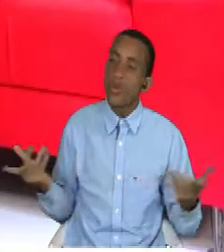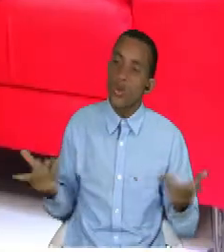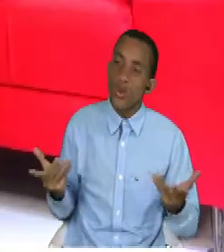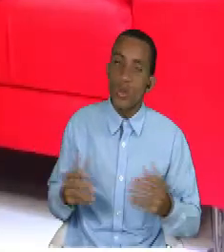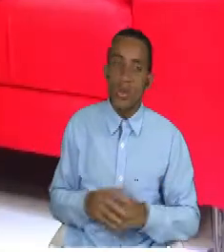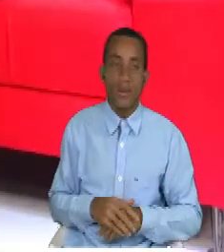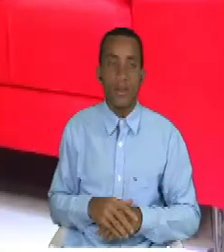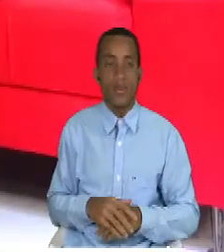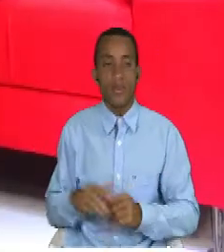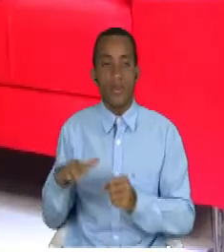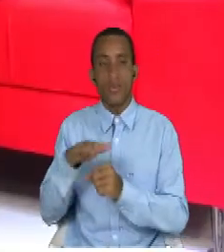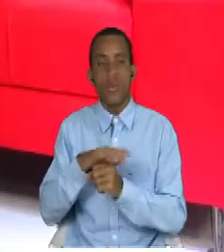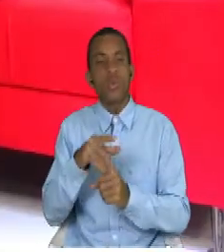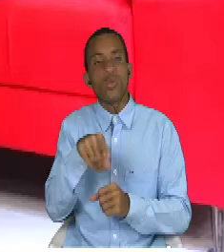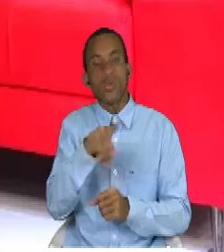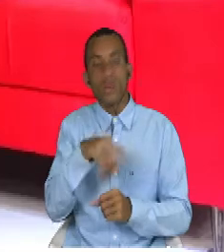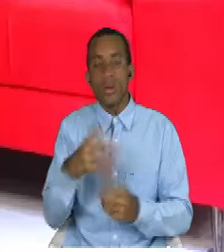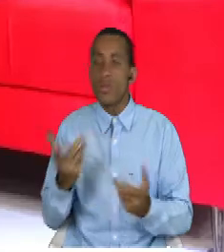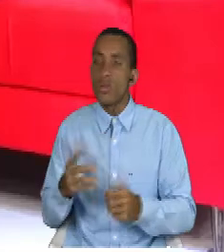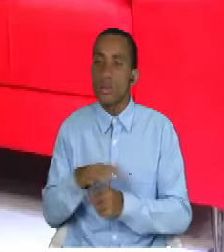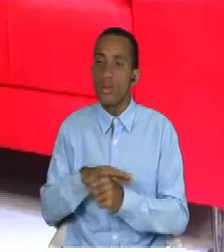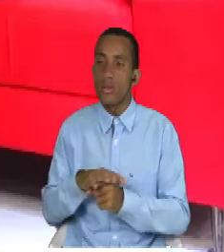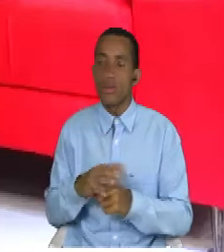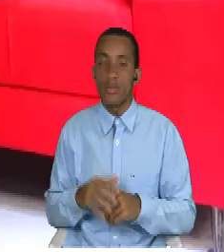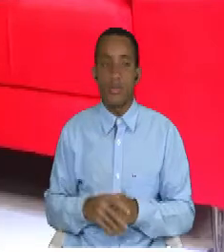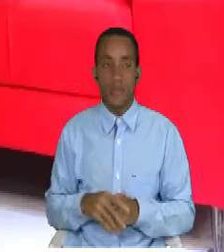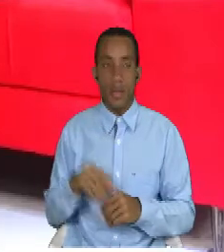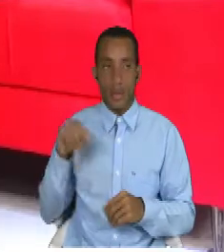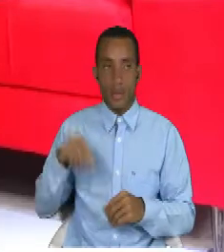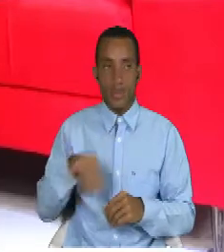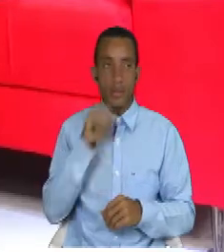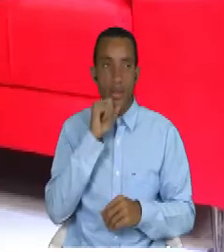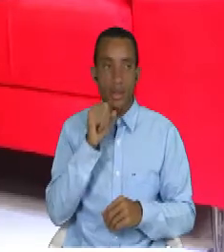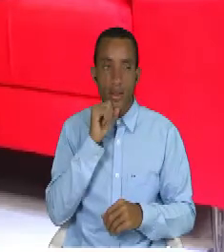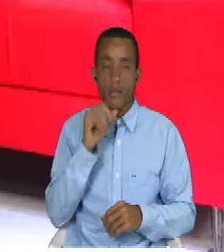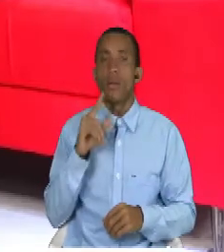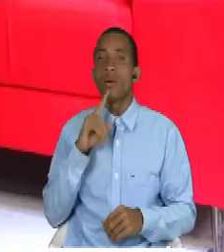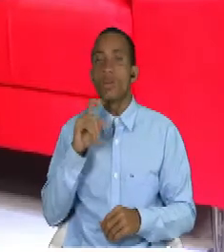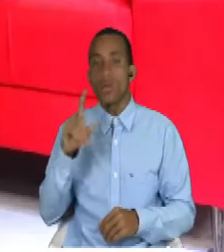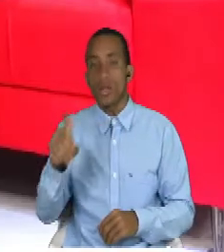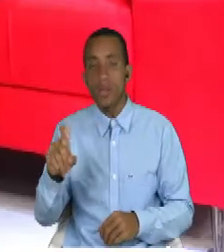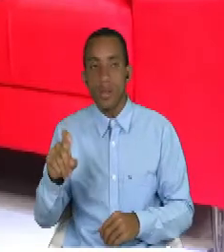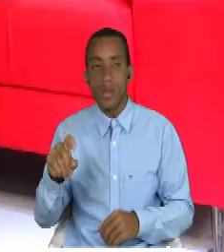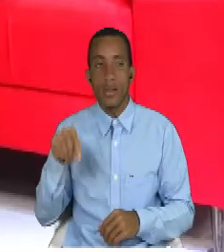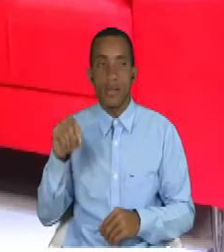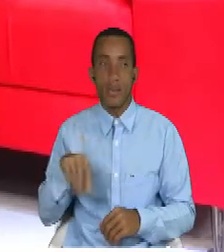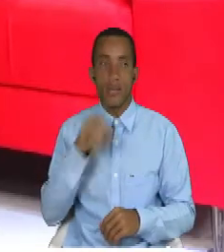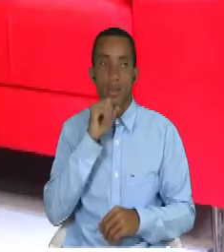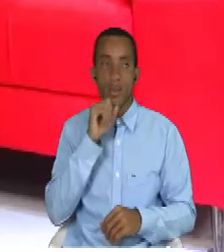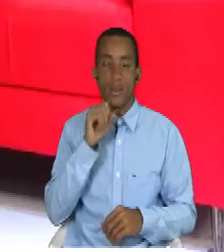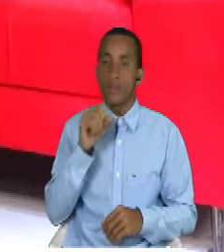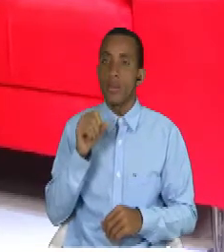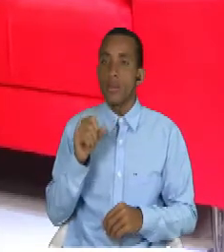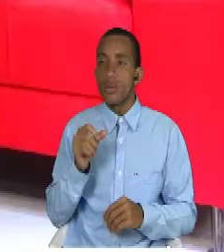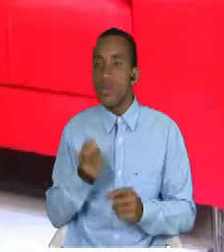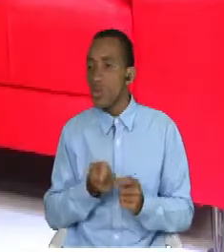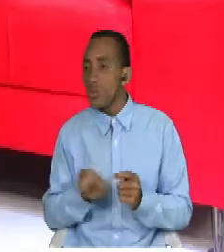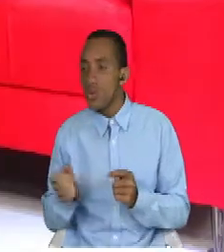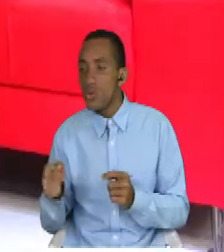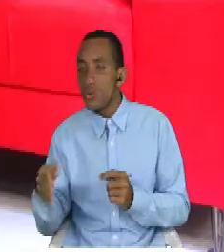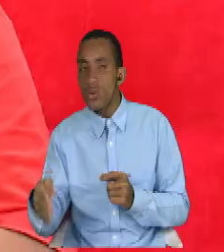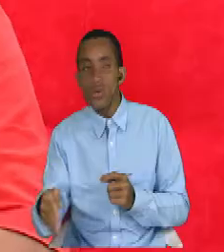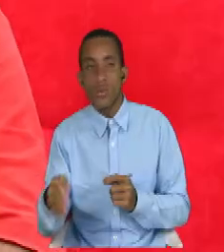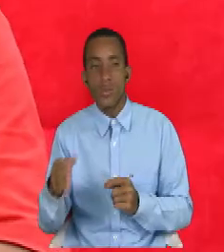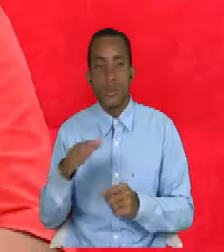ubicados de alguien bueno nosotros estamos ubicados en barrancabermeja y en bucaramanga exactamente quién va a arrancar me da por el barrio especial nos pueden conseguir